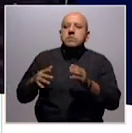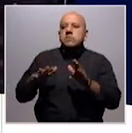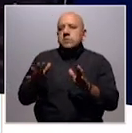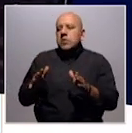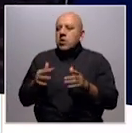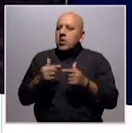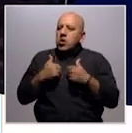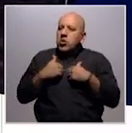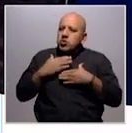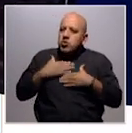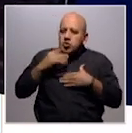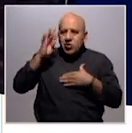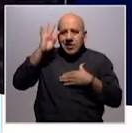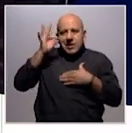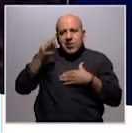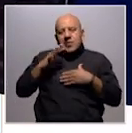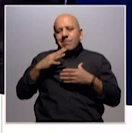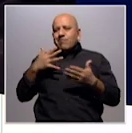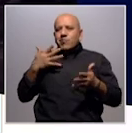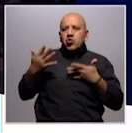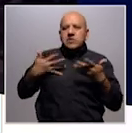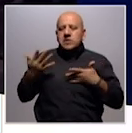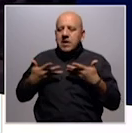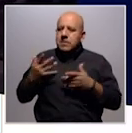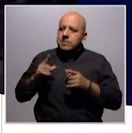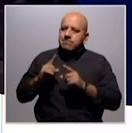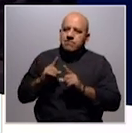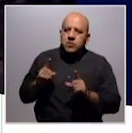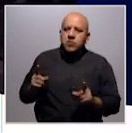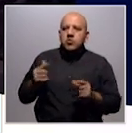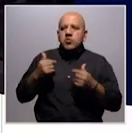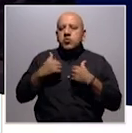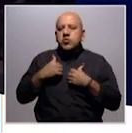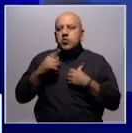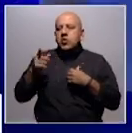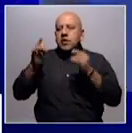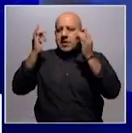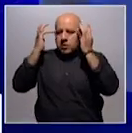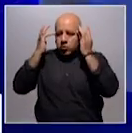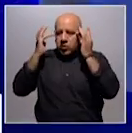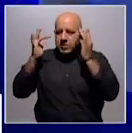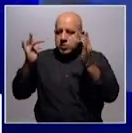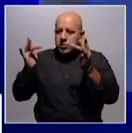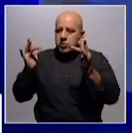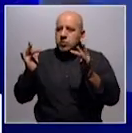yo no no no creo que debamos quejarnos de eso digamos de la educación